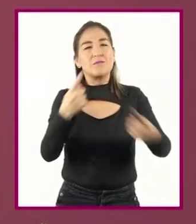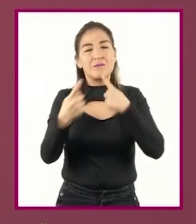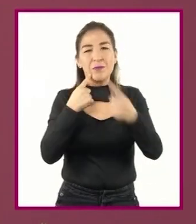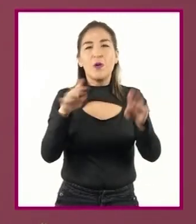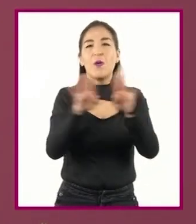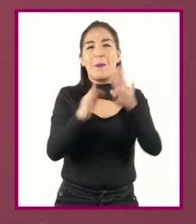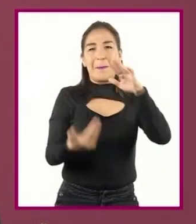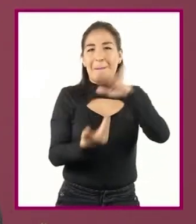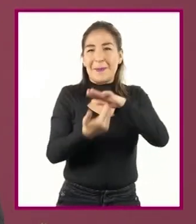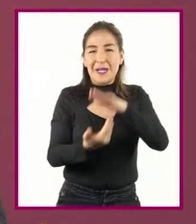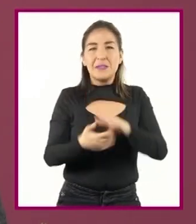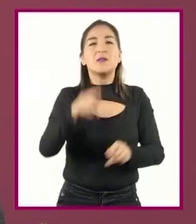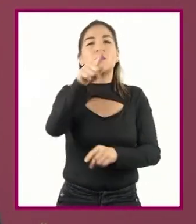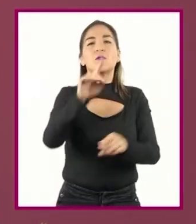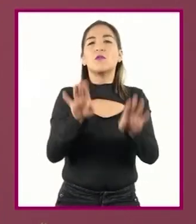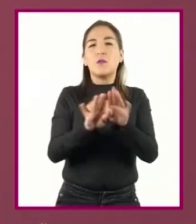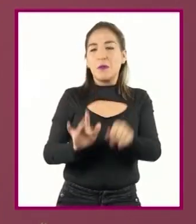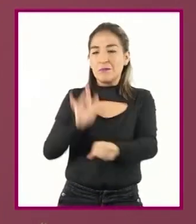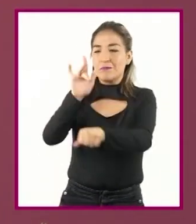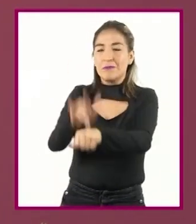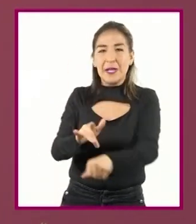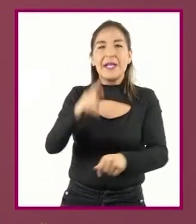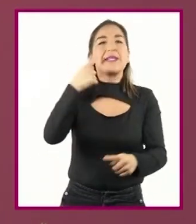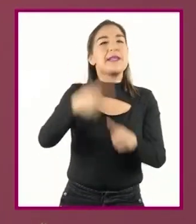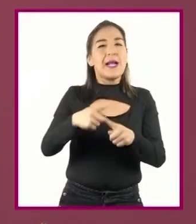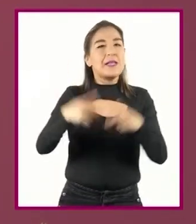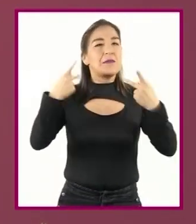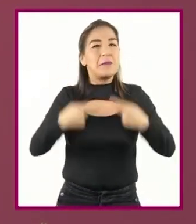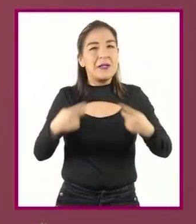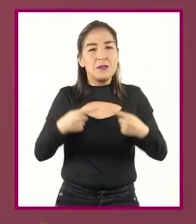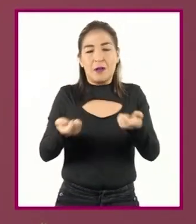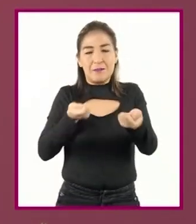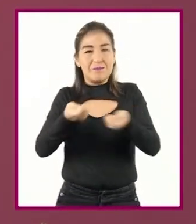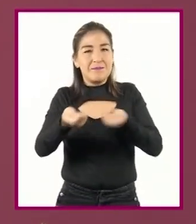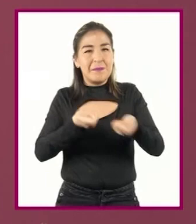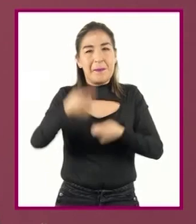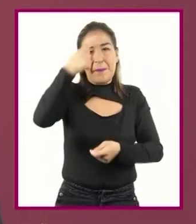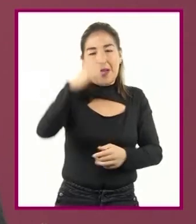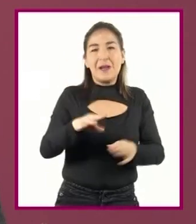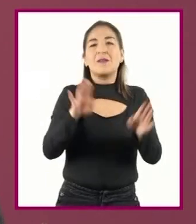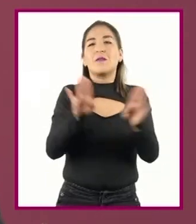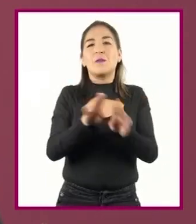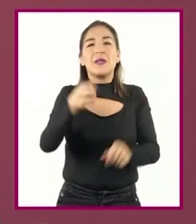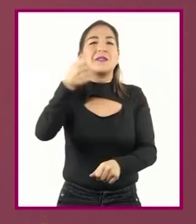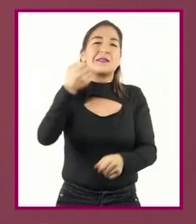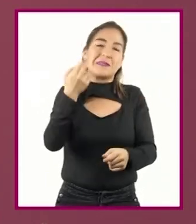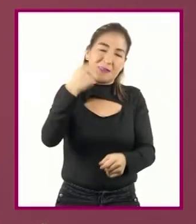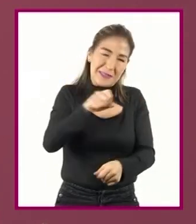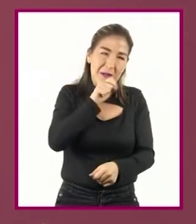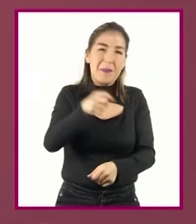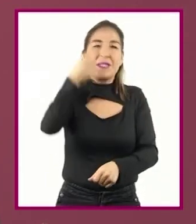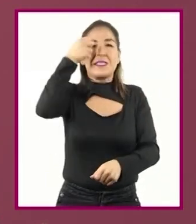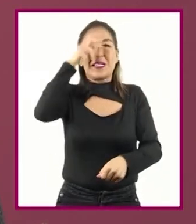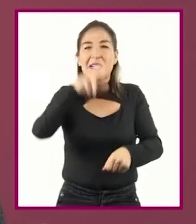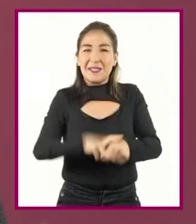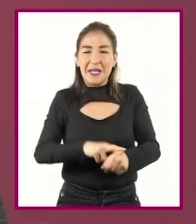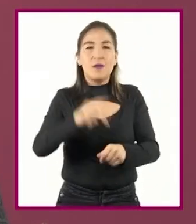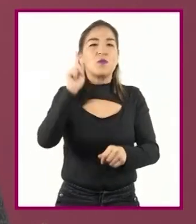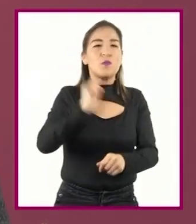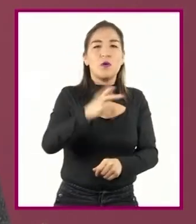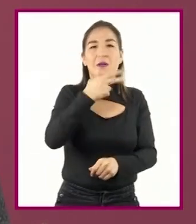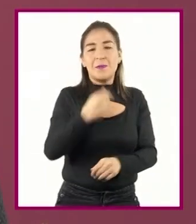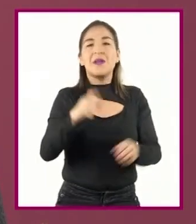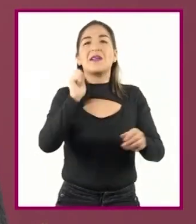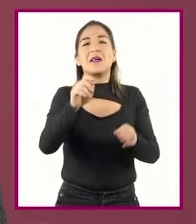diálogo. Asignen el rol de mediador o mediadora, secretario o secretaria y